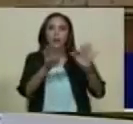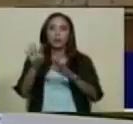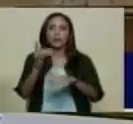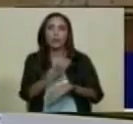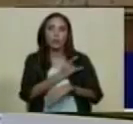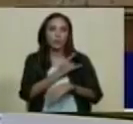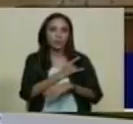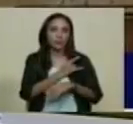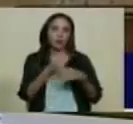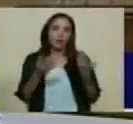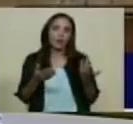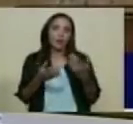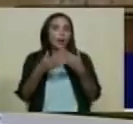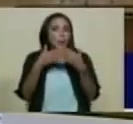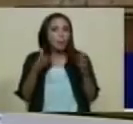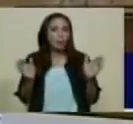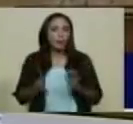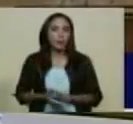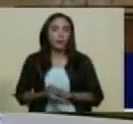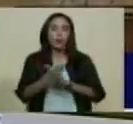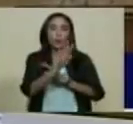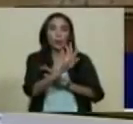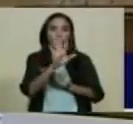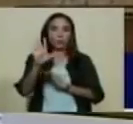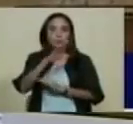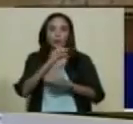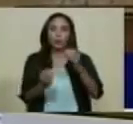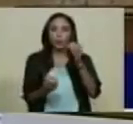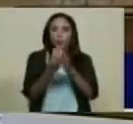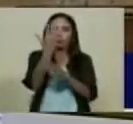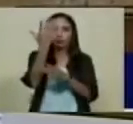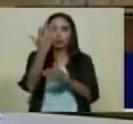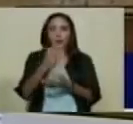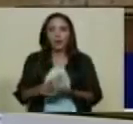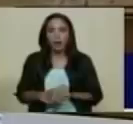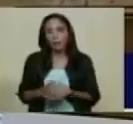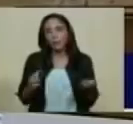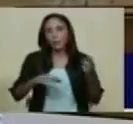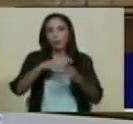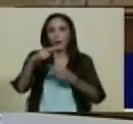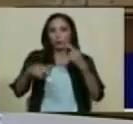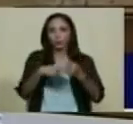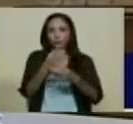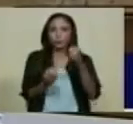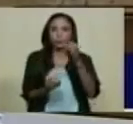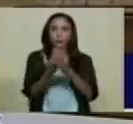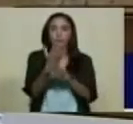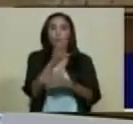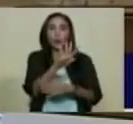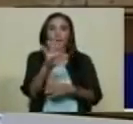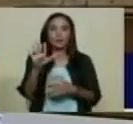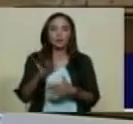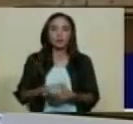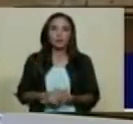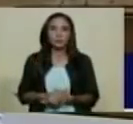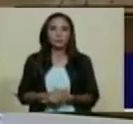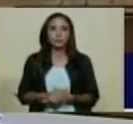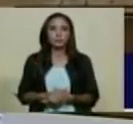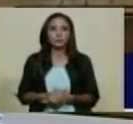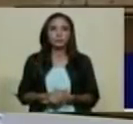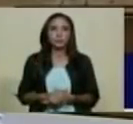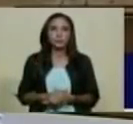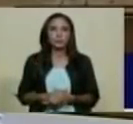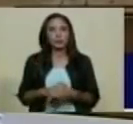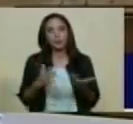45 han sido fundadas, creadas por la Revolución. Quiere decir, algo más